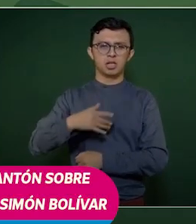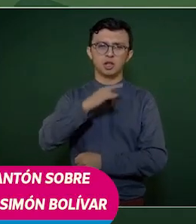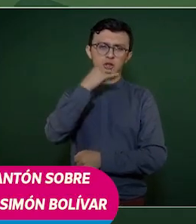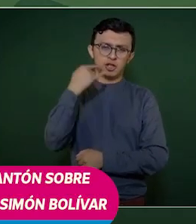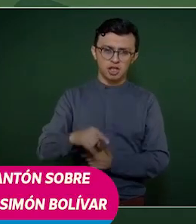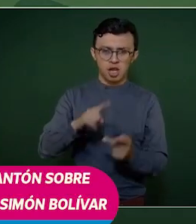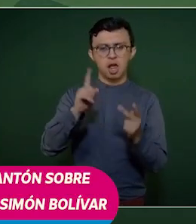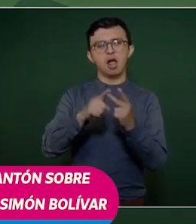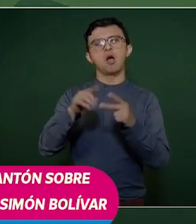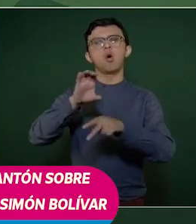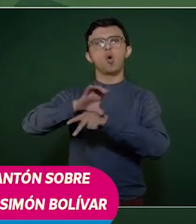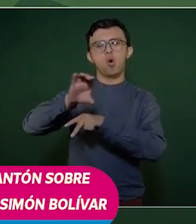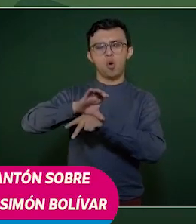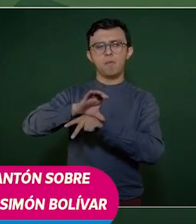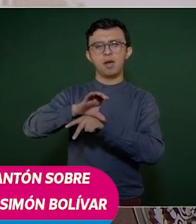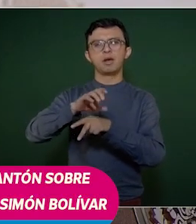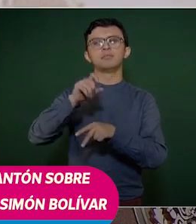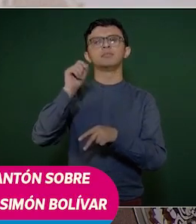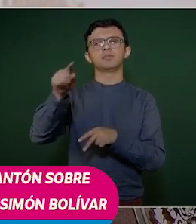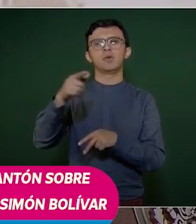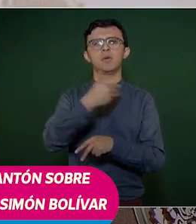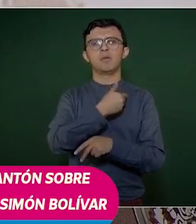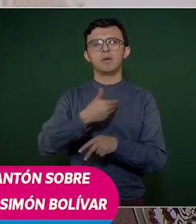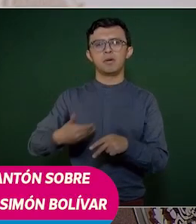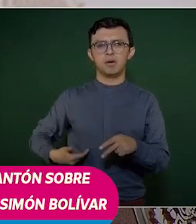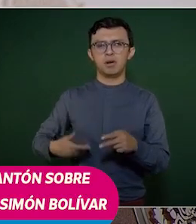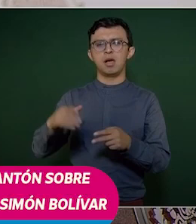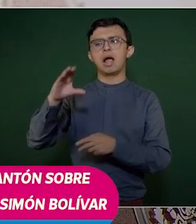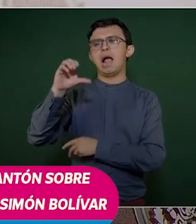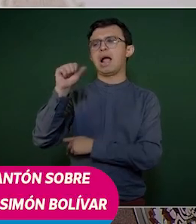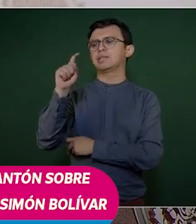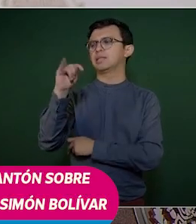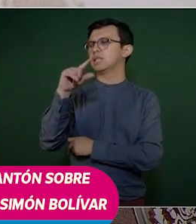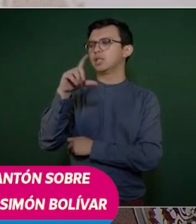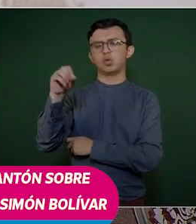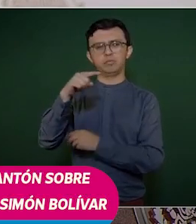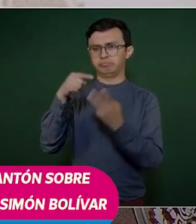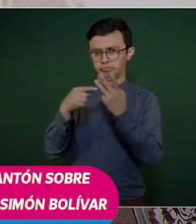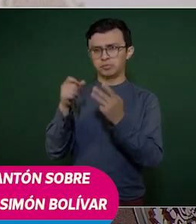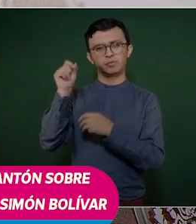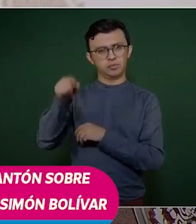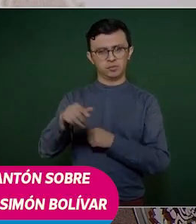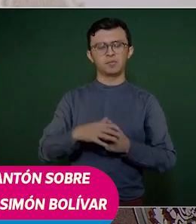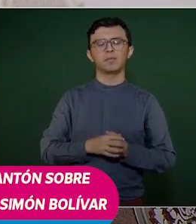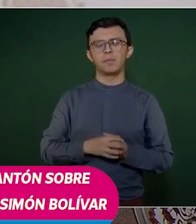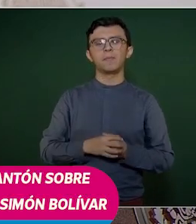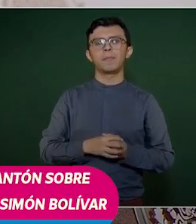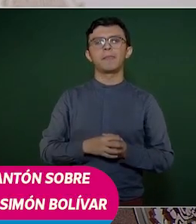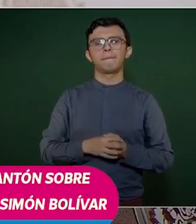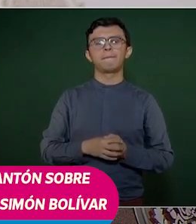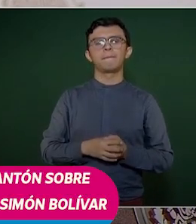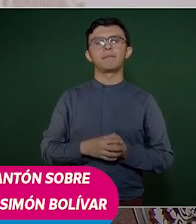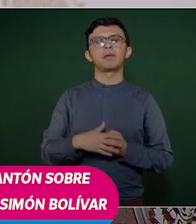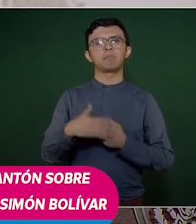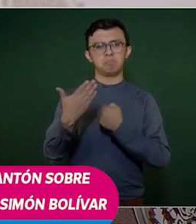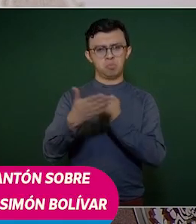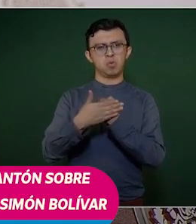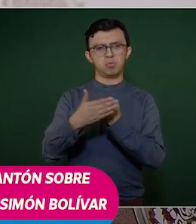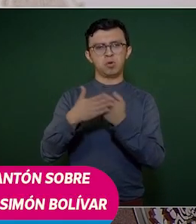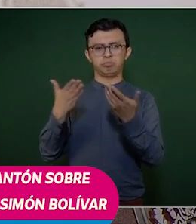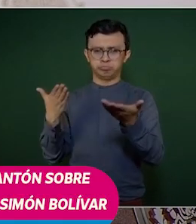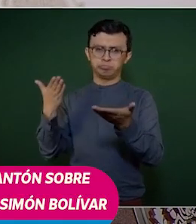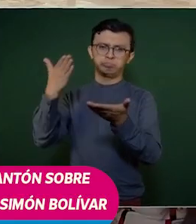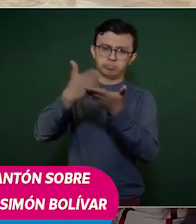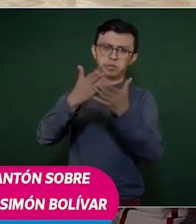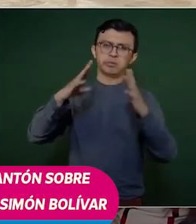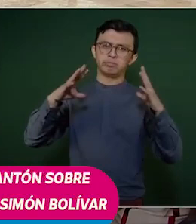Colombia y también con el presidente Castillo. Entonces, vamos a estar en esa